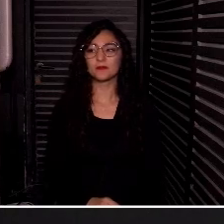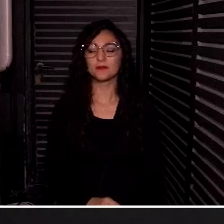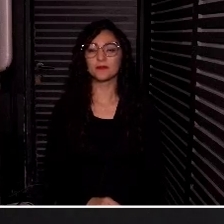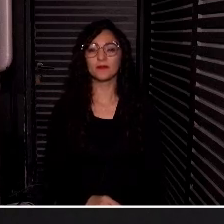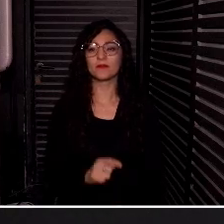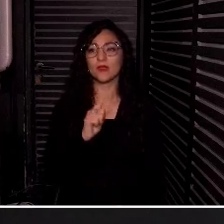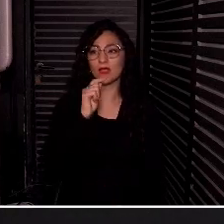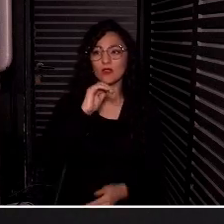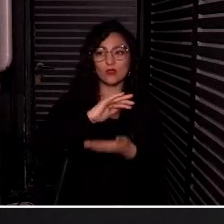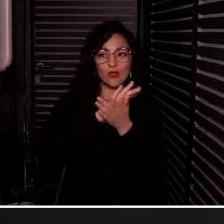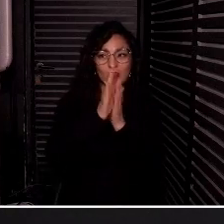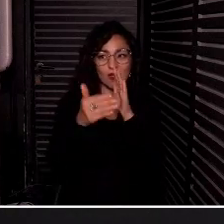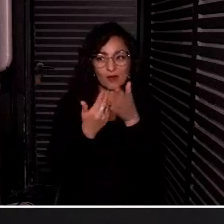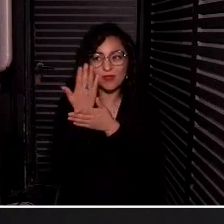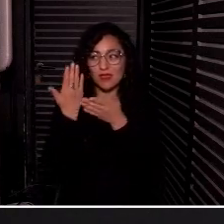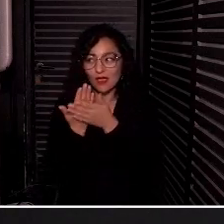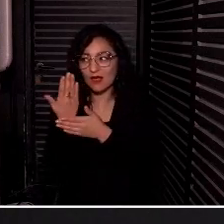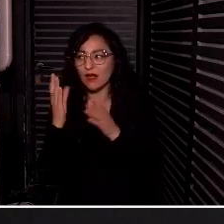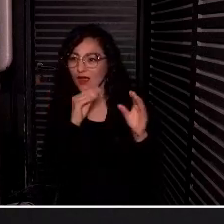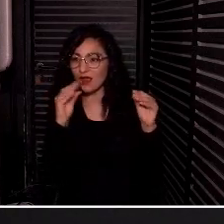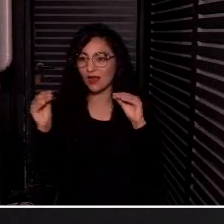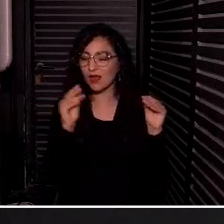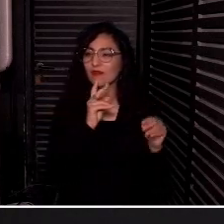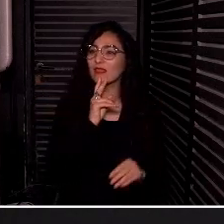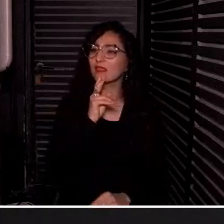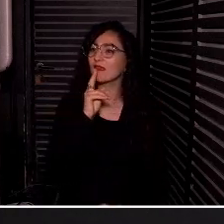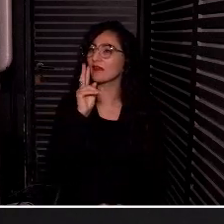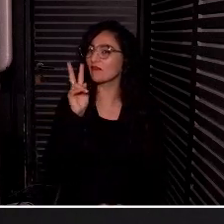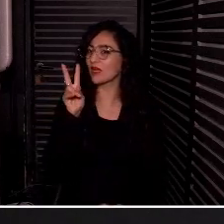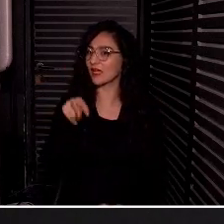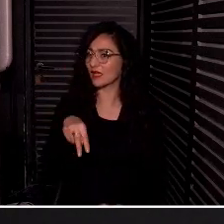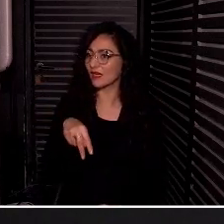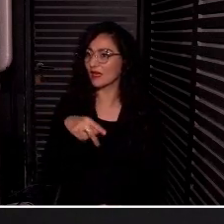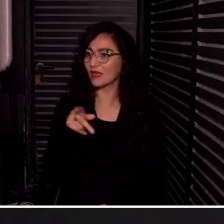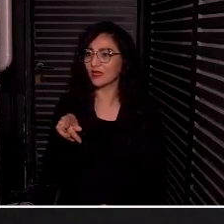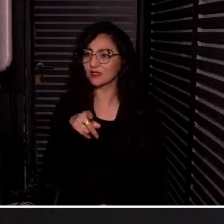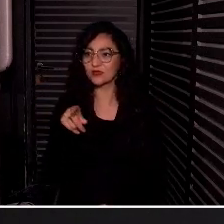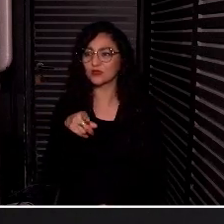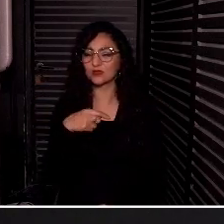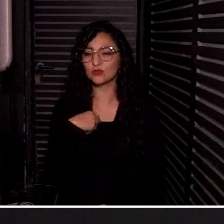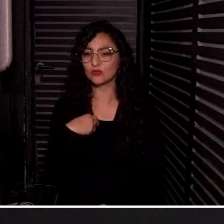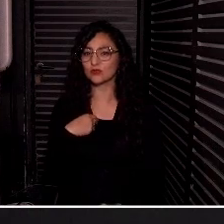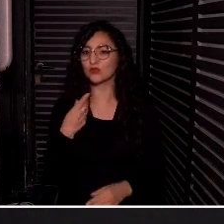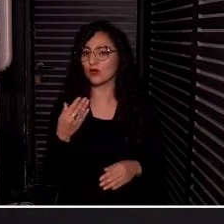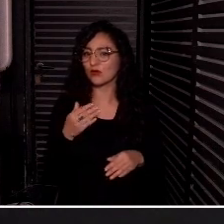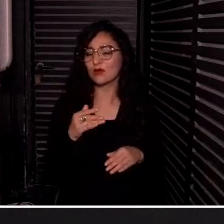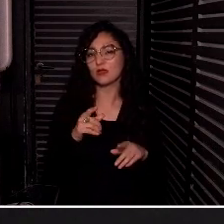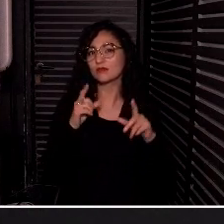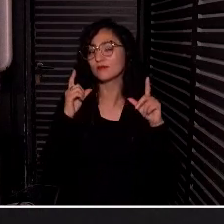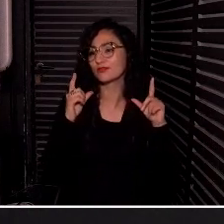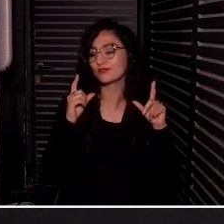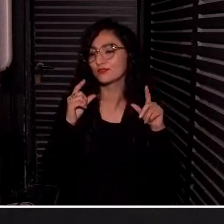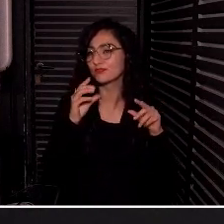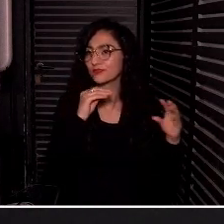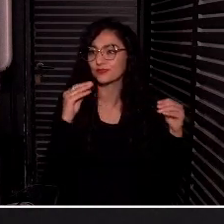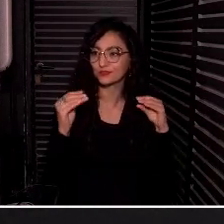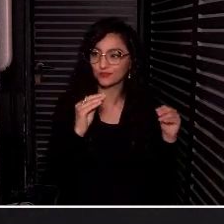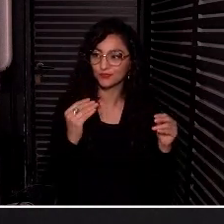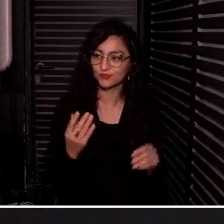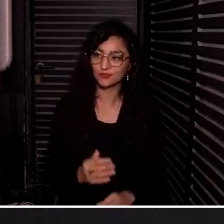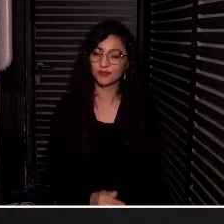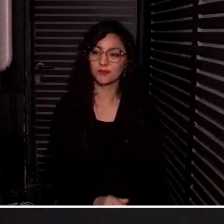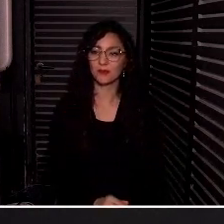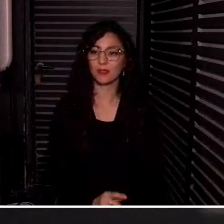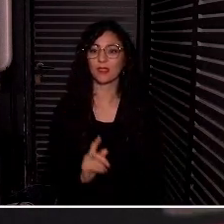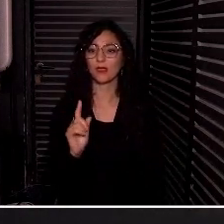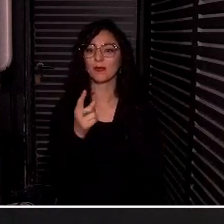mañana estuvieron hablando de T cierto así que vengo aquí como a complementar a poner la cara